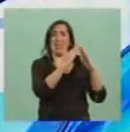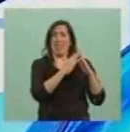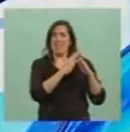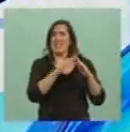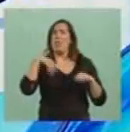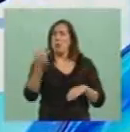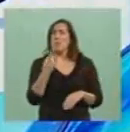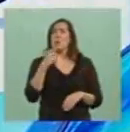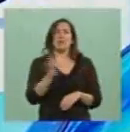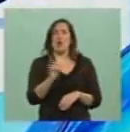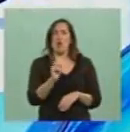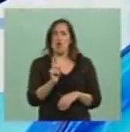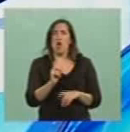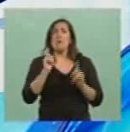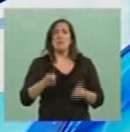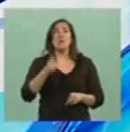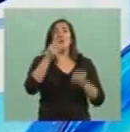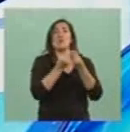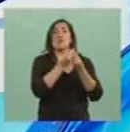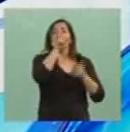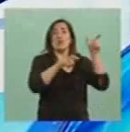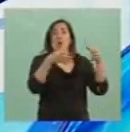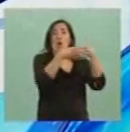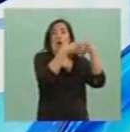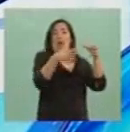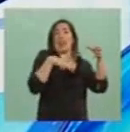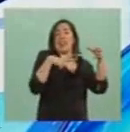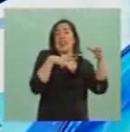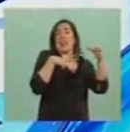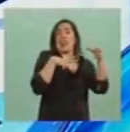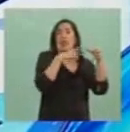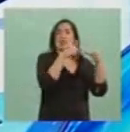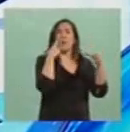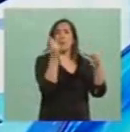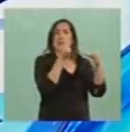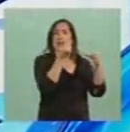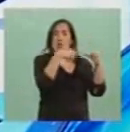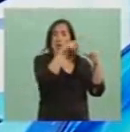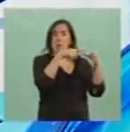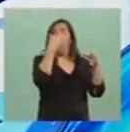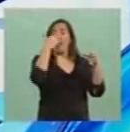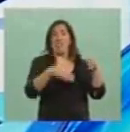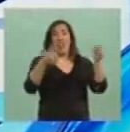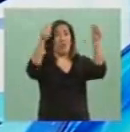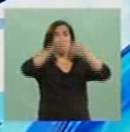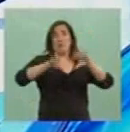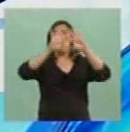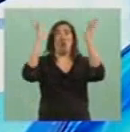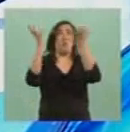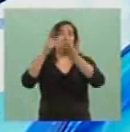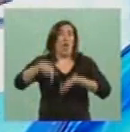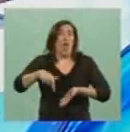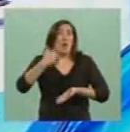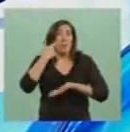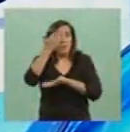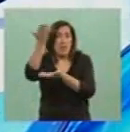las hipotecas, sino los demasiados ricos que se habían hecho los vivos con los derivados financieros y terminaron en una debacle internacional.